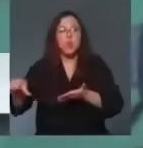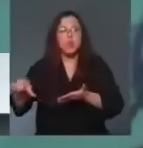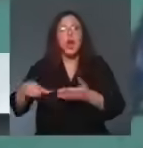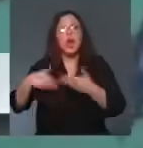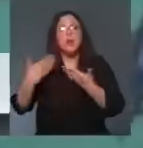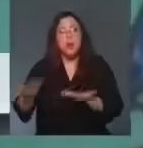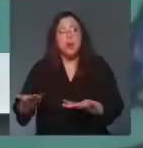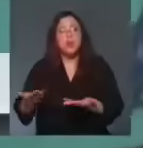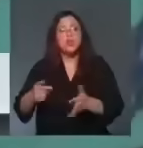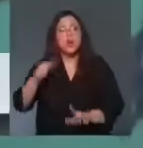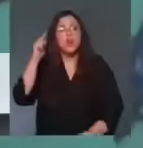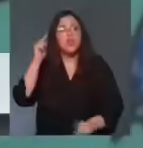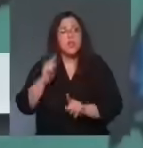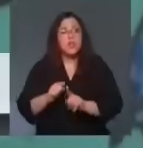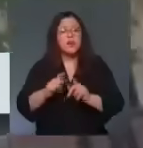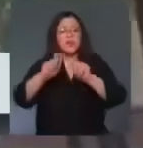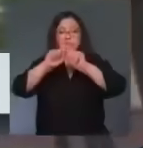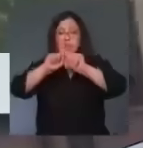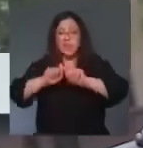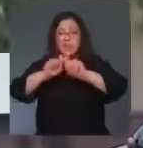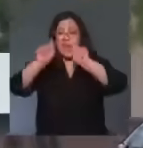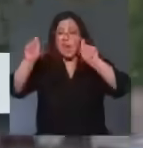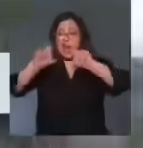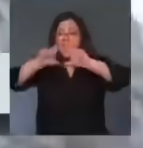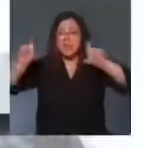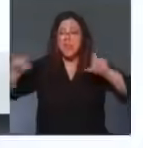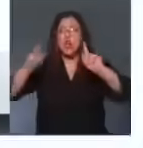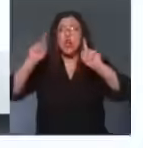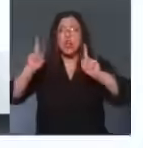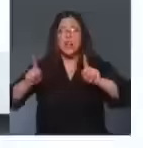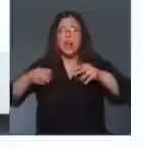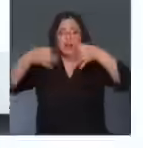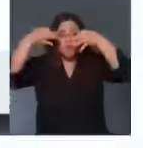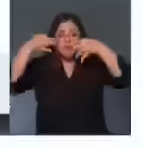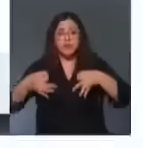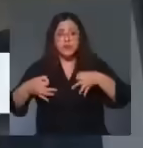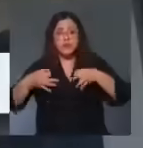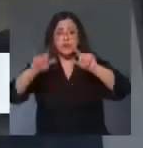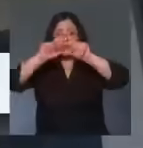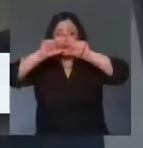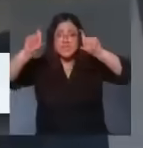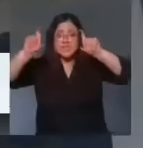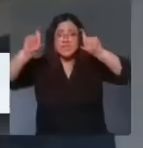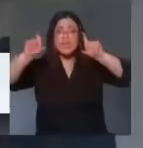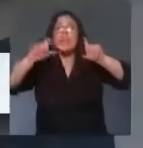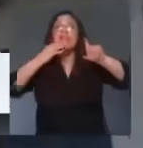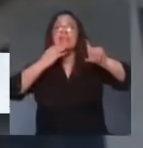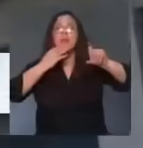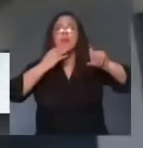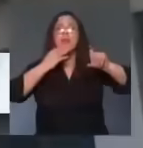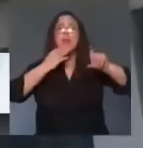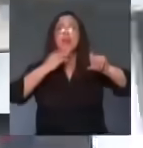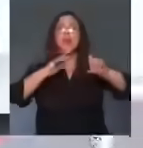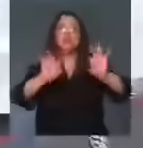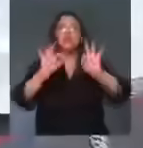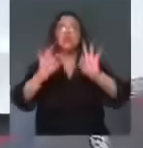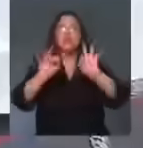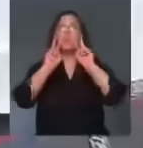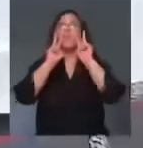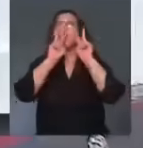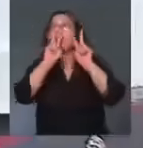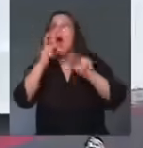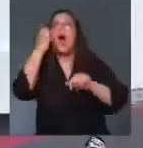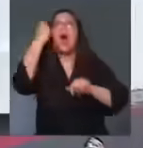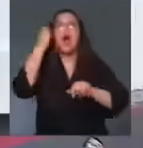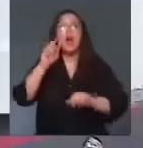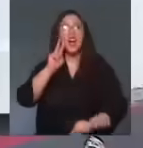ideal es que los letreros no solo estén correctamente puestos, sino que además estén en perfectas condiciones. ¿Te alcanza a leer